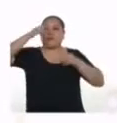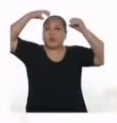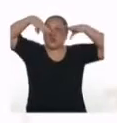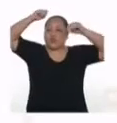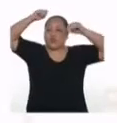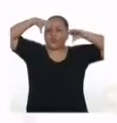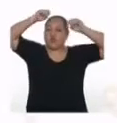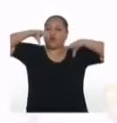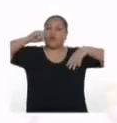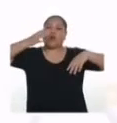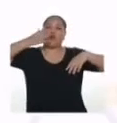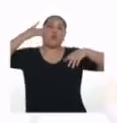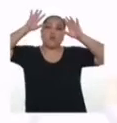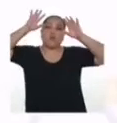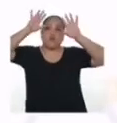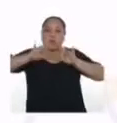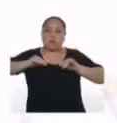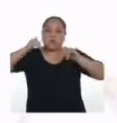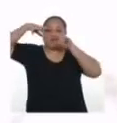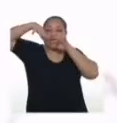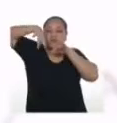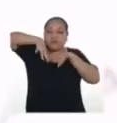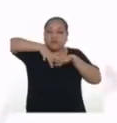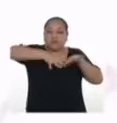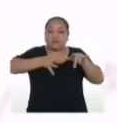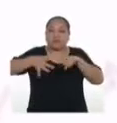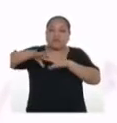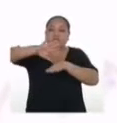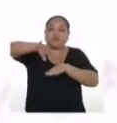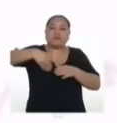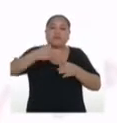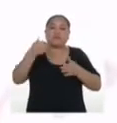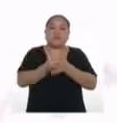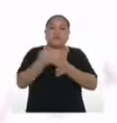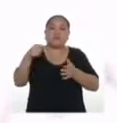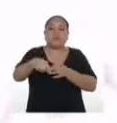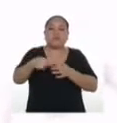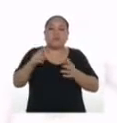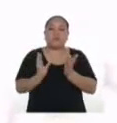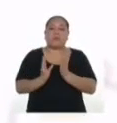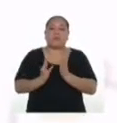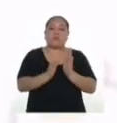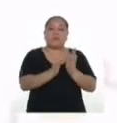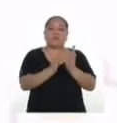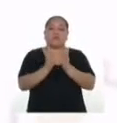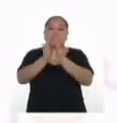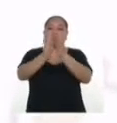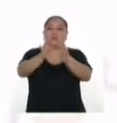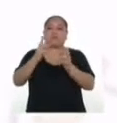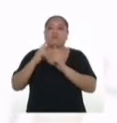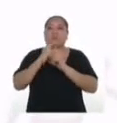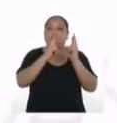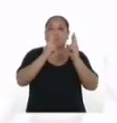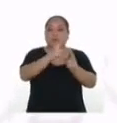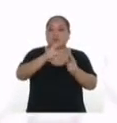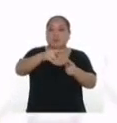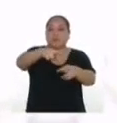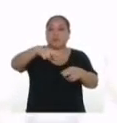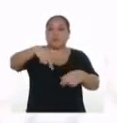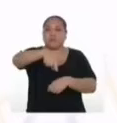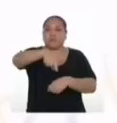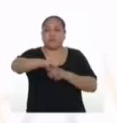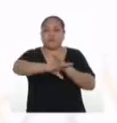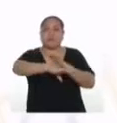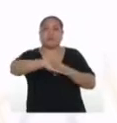y transita o drena a través de una red de corrientes que fluyen hacia una corriente principal y por esta hacia un punto común de